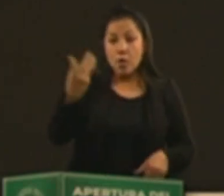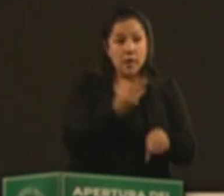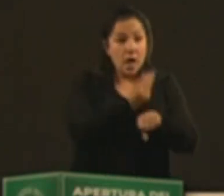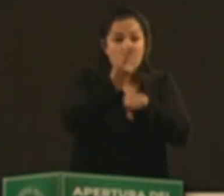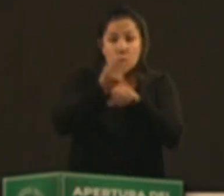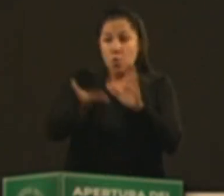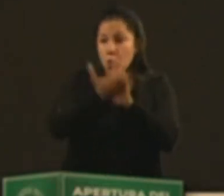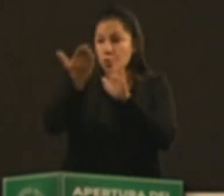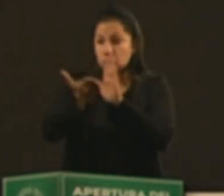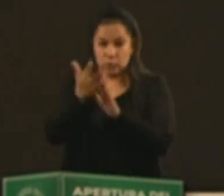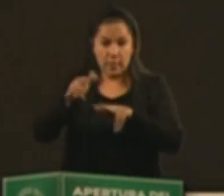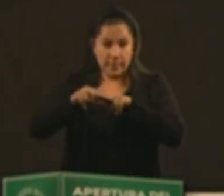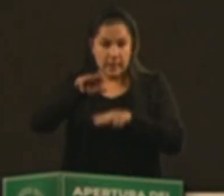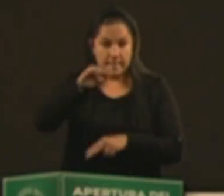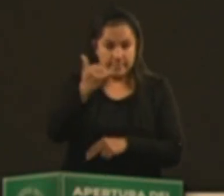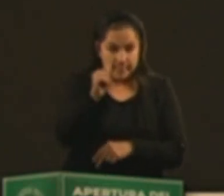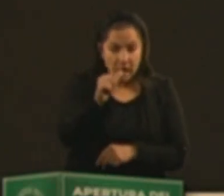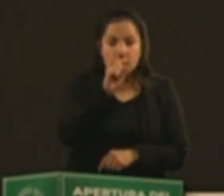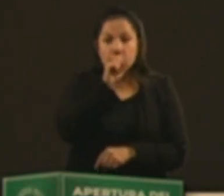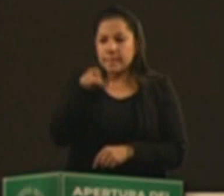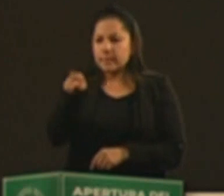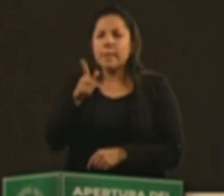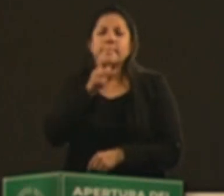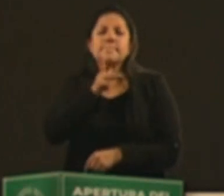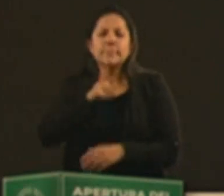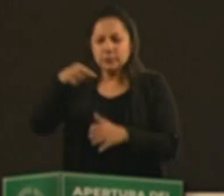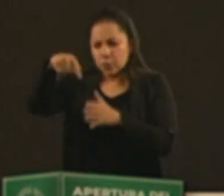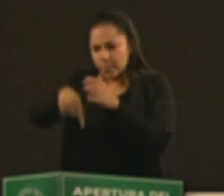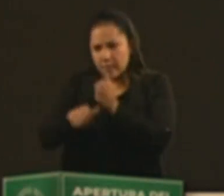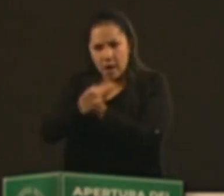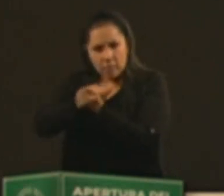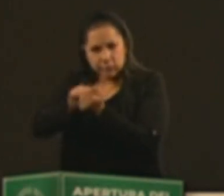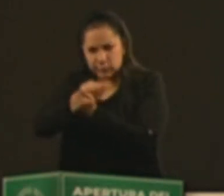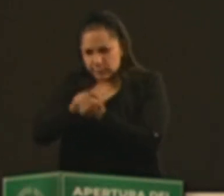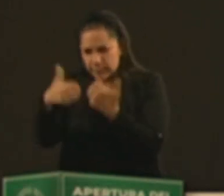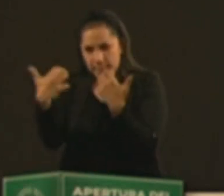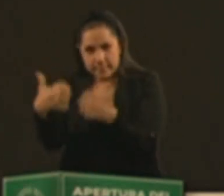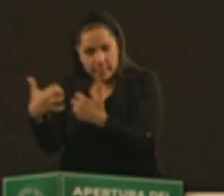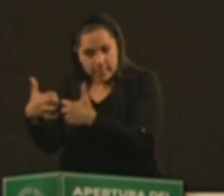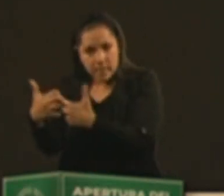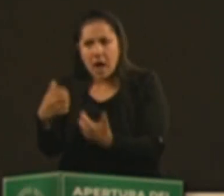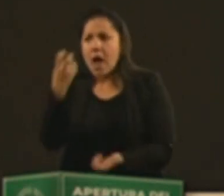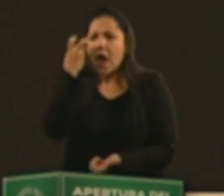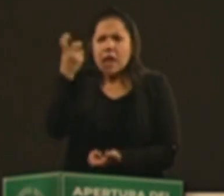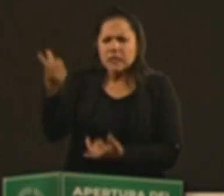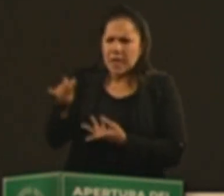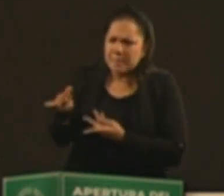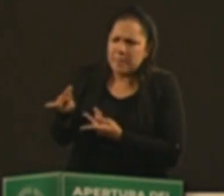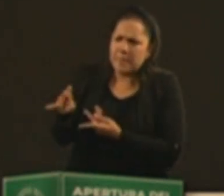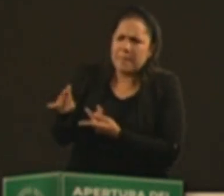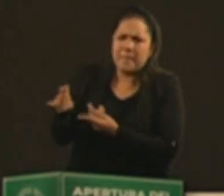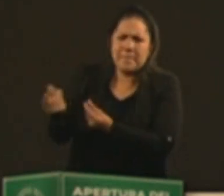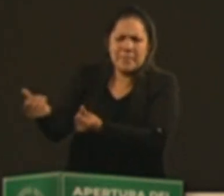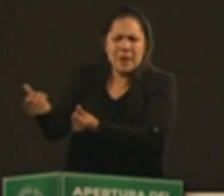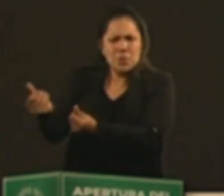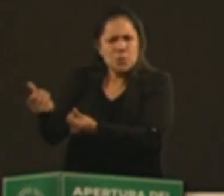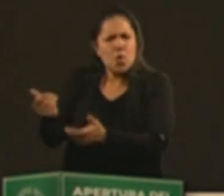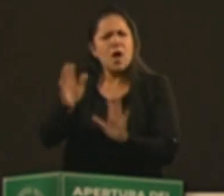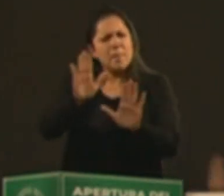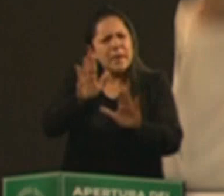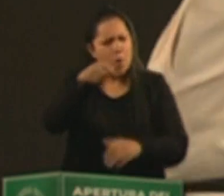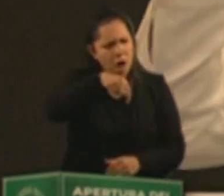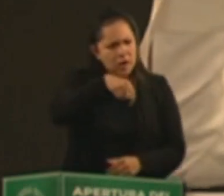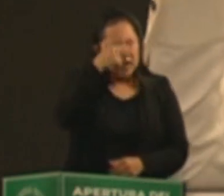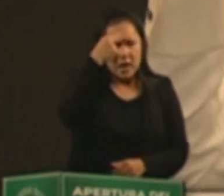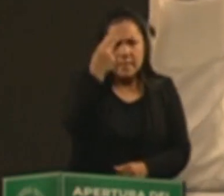Tren Maya y una refinería que le apuesta a las energías fósiles, México tiene opción para tener un futuro digno. Uno